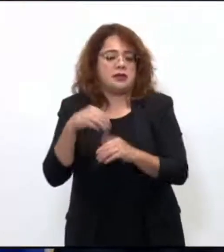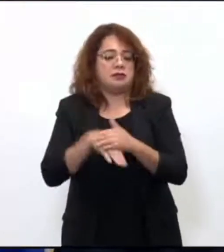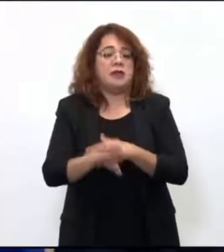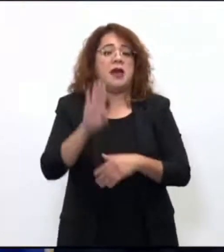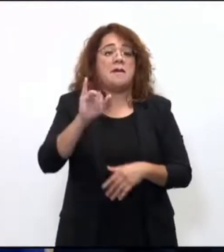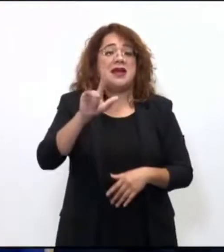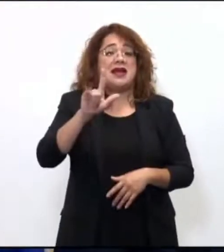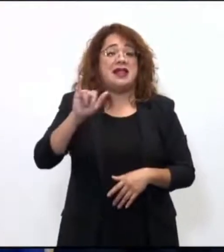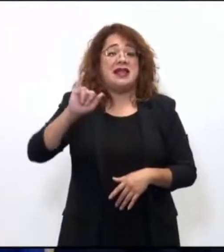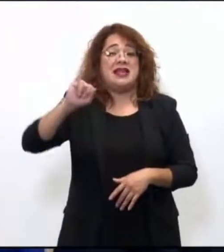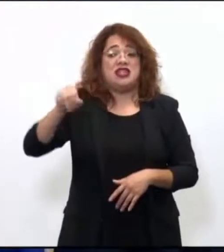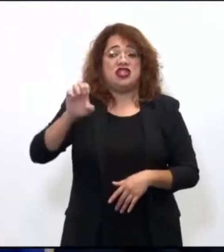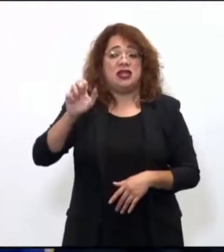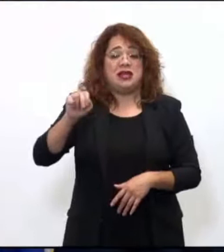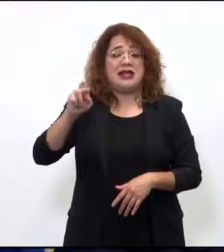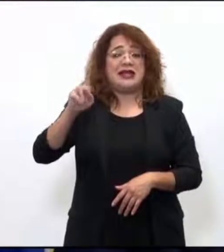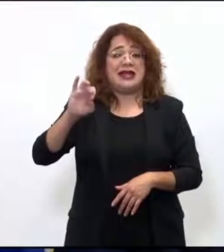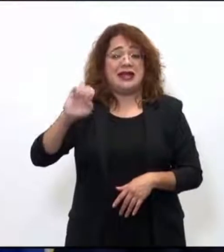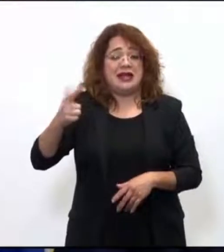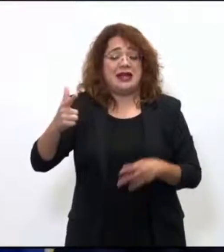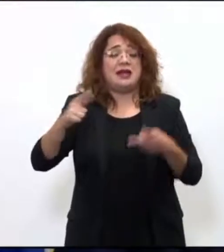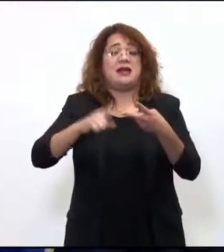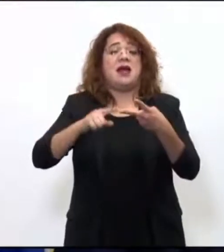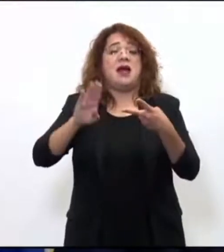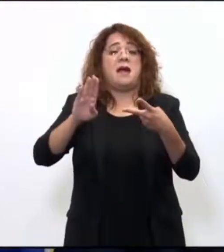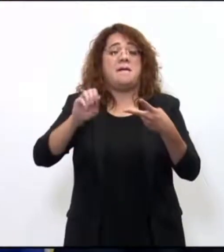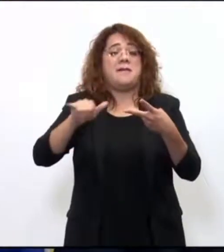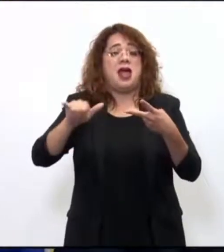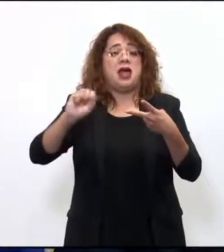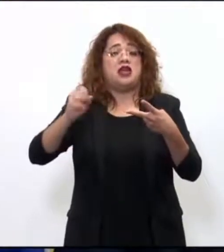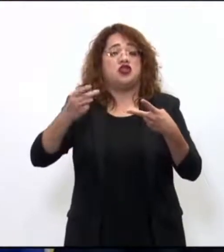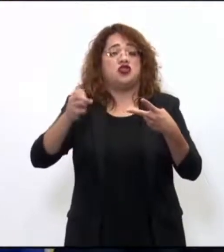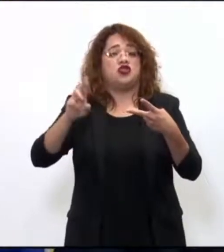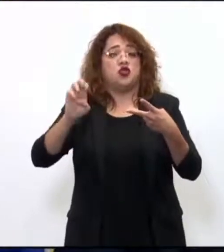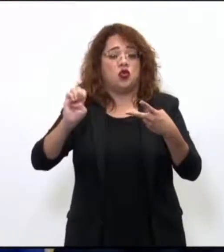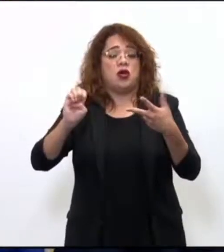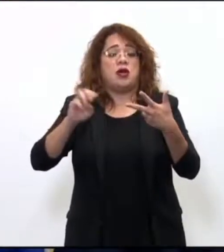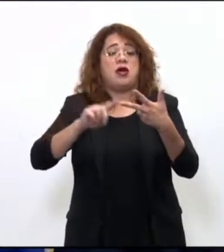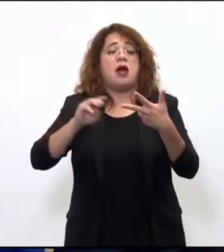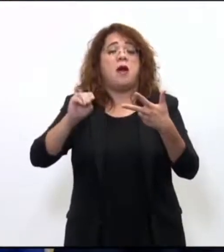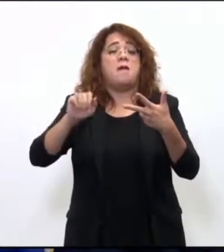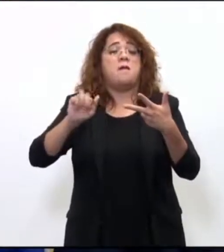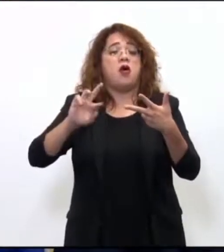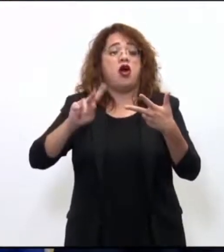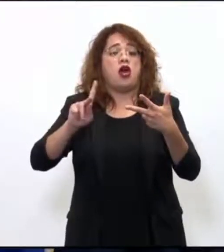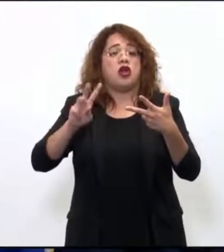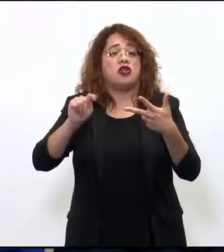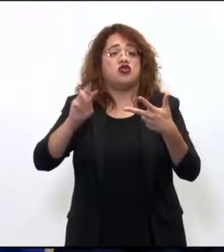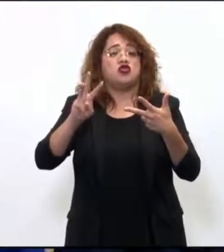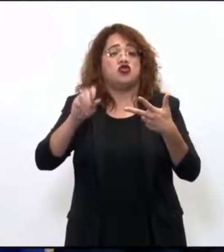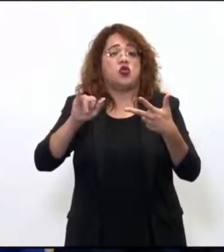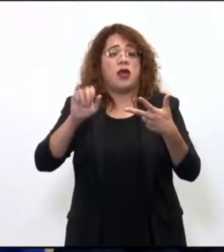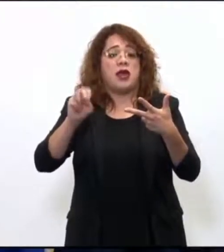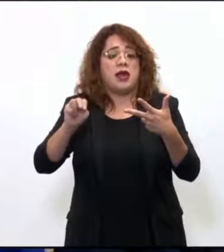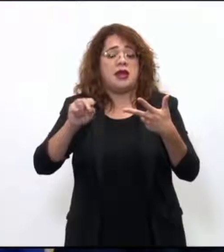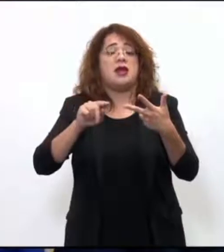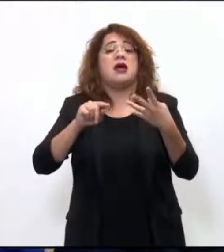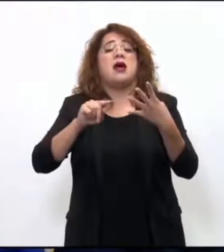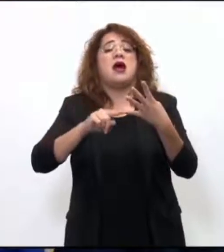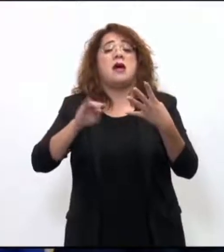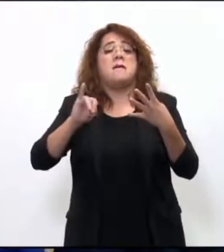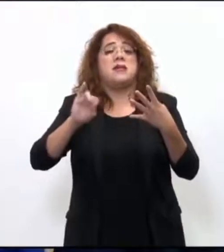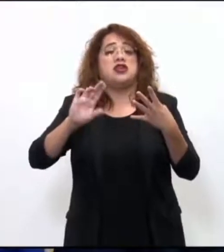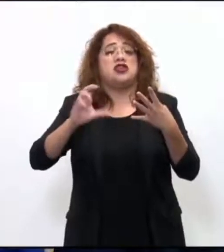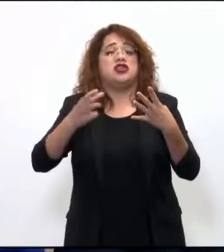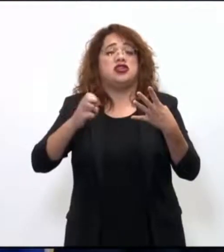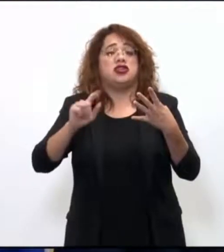Library, Bay Shore, Mark Twain y Michelle Obama reabrirán